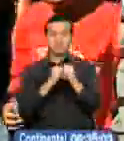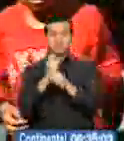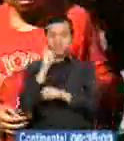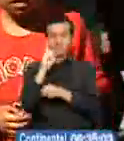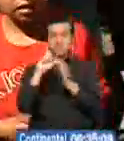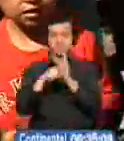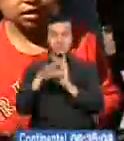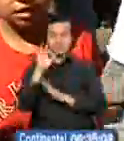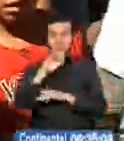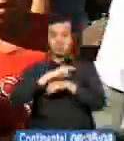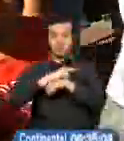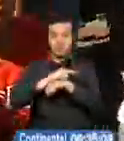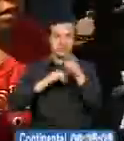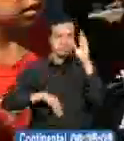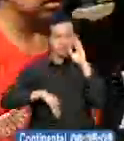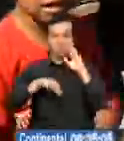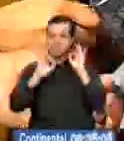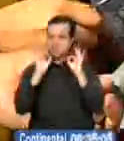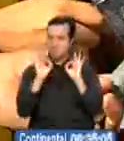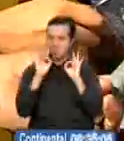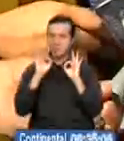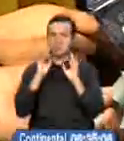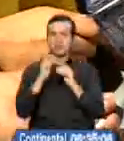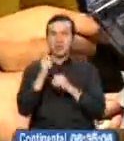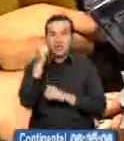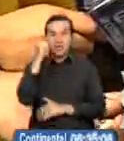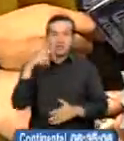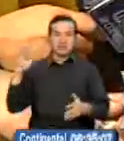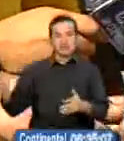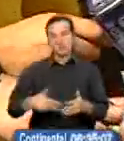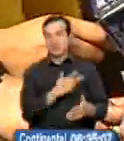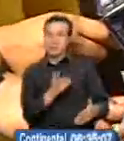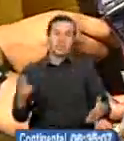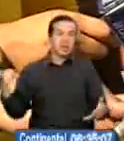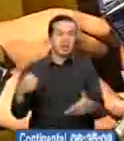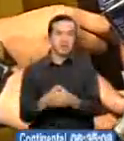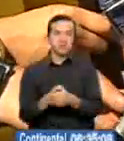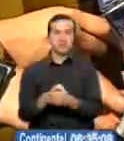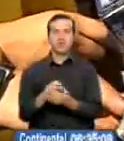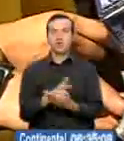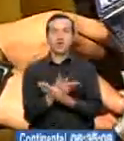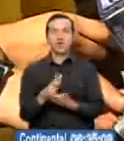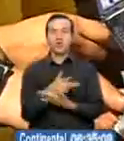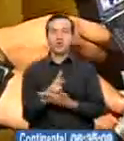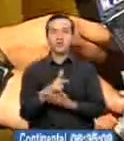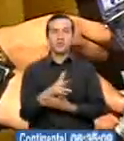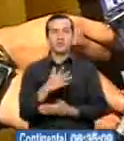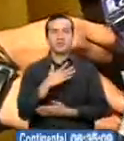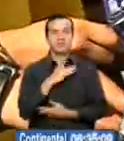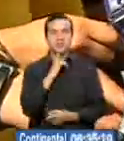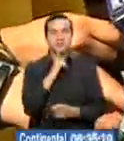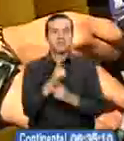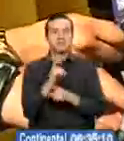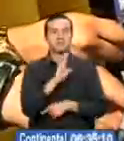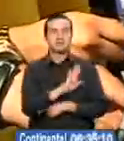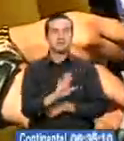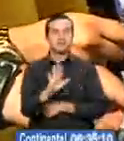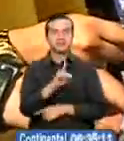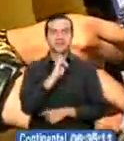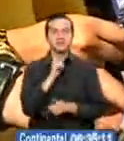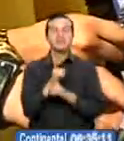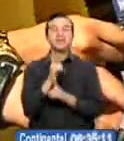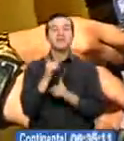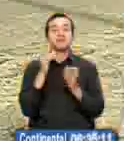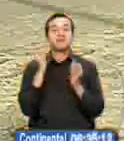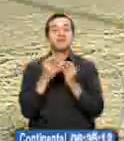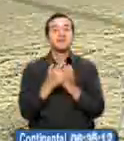9 segundos, fue el que mejor tiempo obtuvo. Casi me echó con la curva porque perdí el control de mi coche y ahí fue cuando